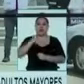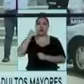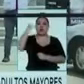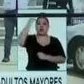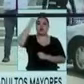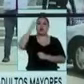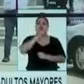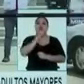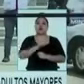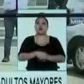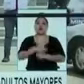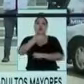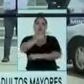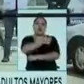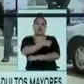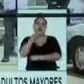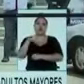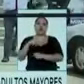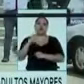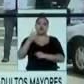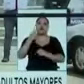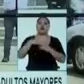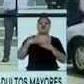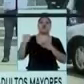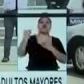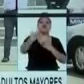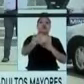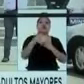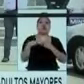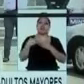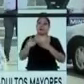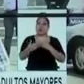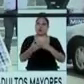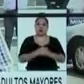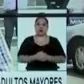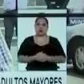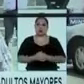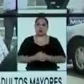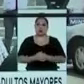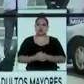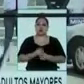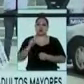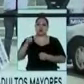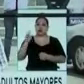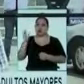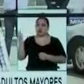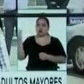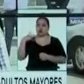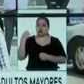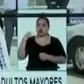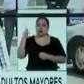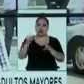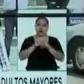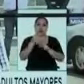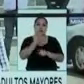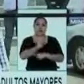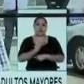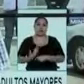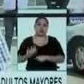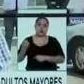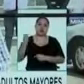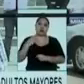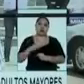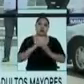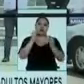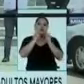escena. Yo sé que las cobras ¿no es cierto?, los leones, no sé quién es el azul ni sé quién es el amarillo, pero